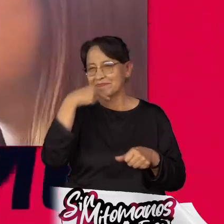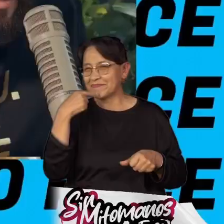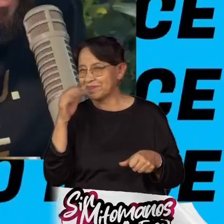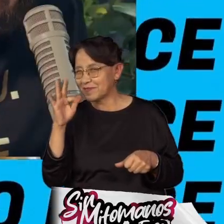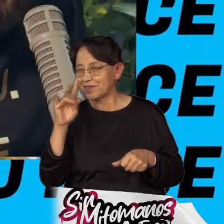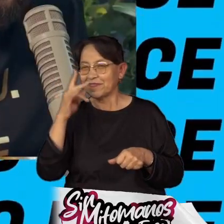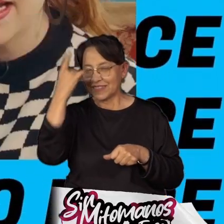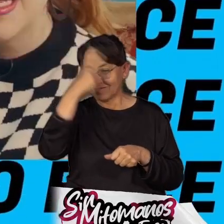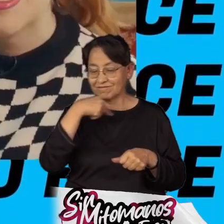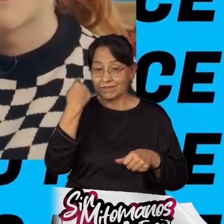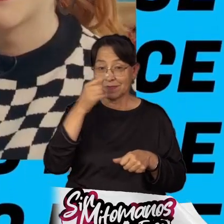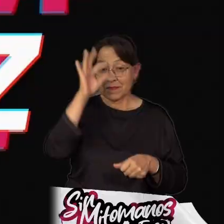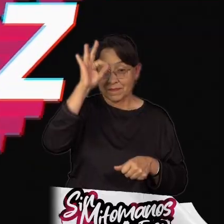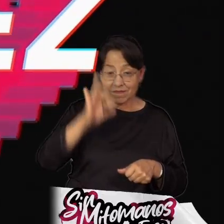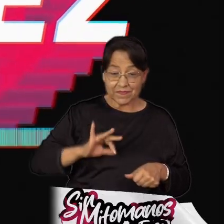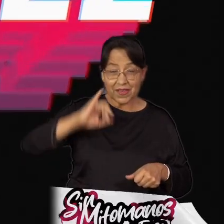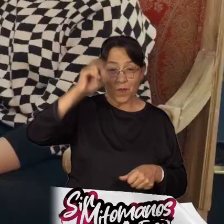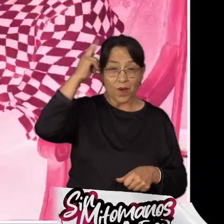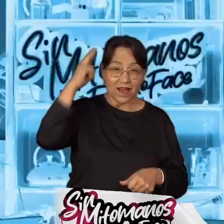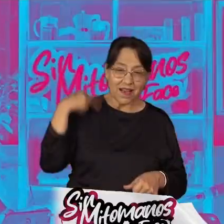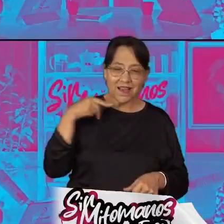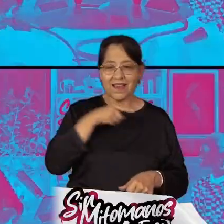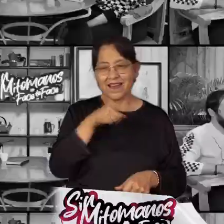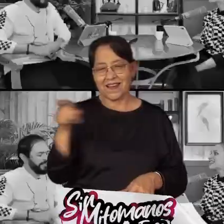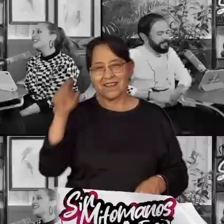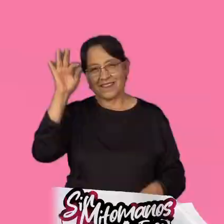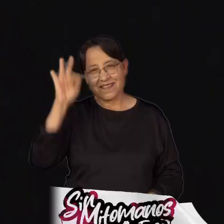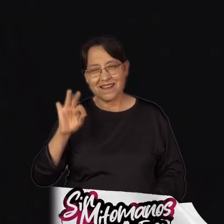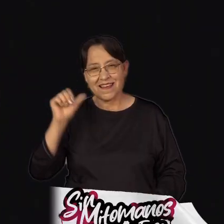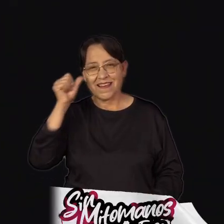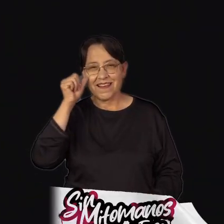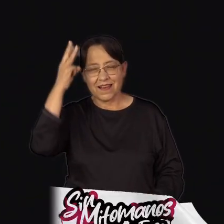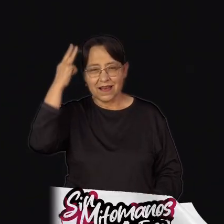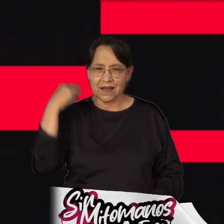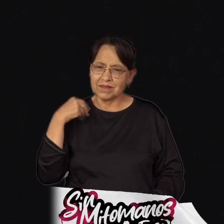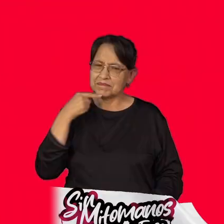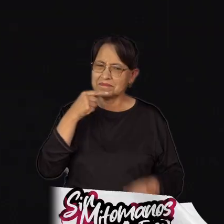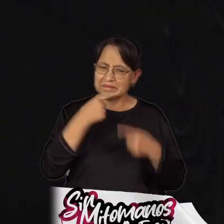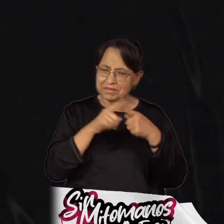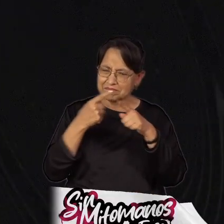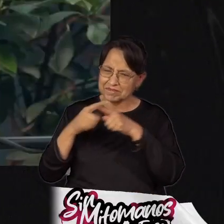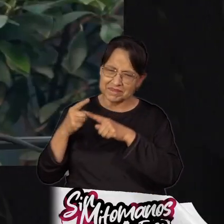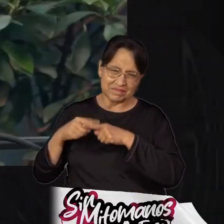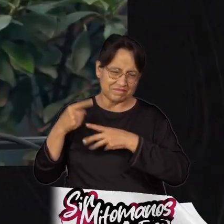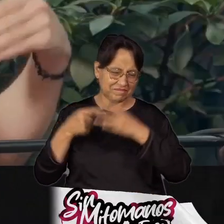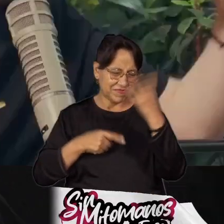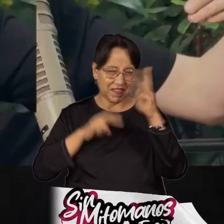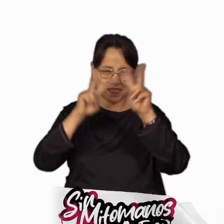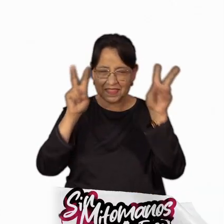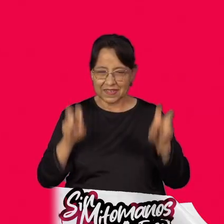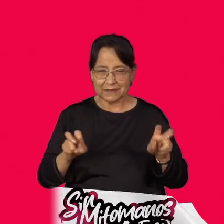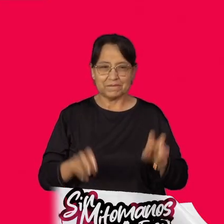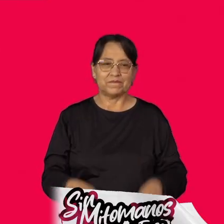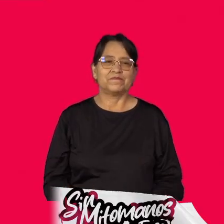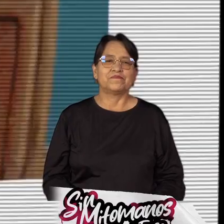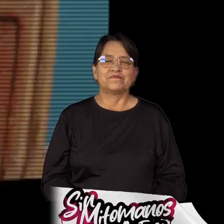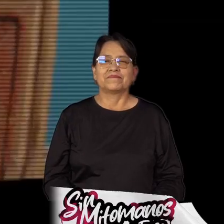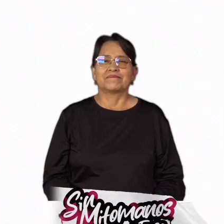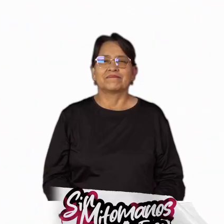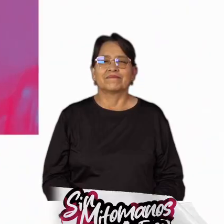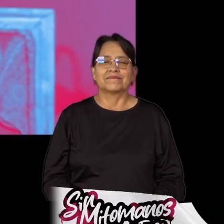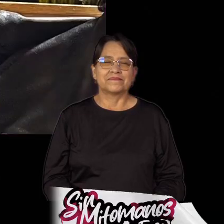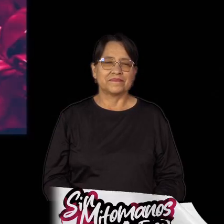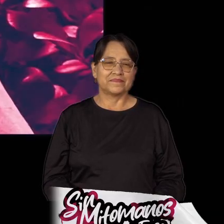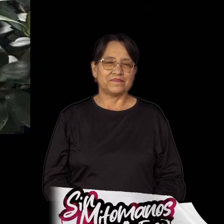to Face, con los pastores Juan Sebastián y Anita, abordando temas actuales Face to Face, desde